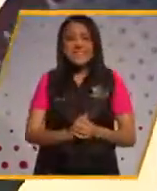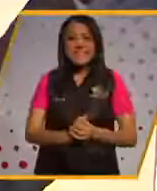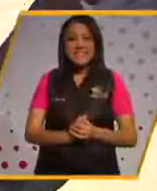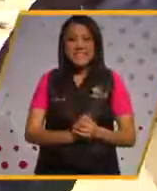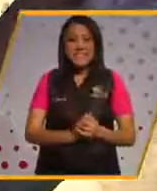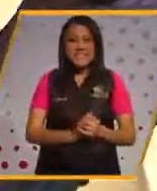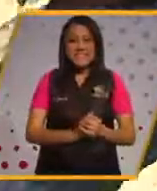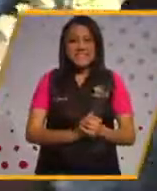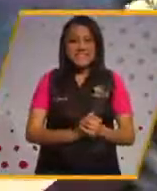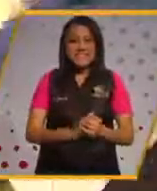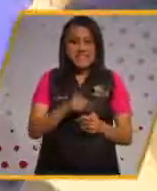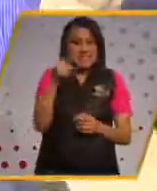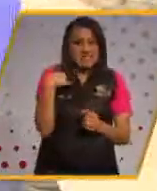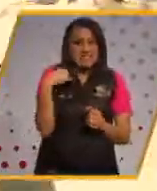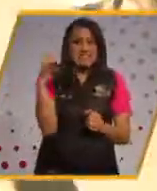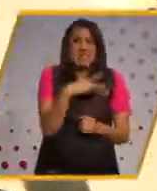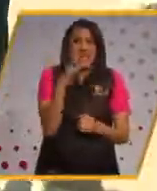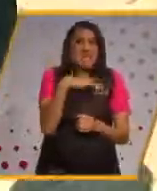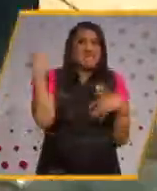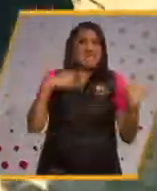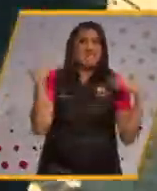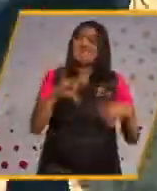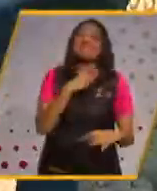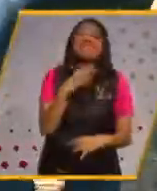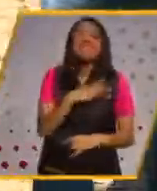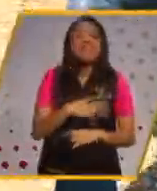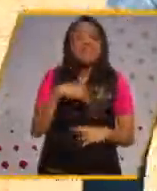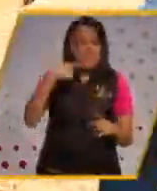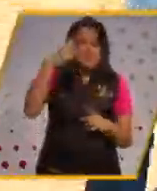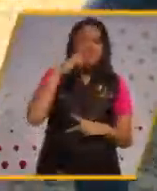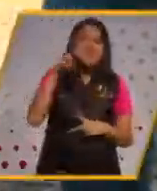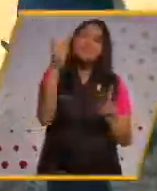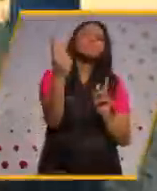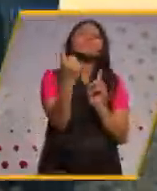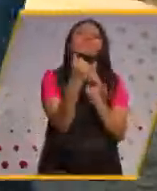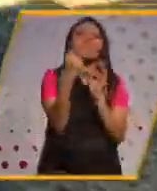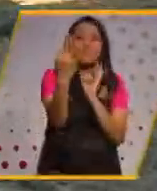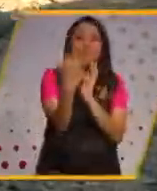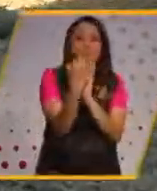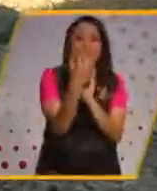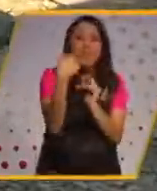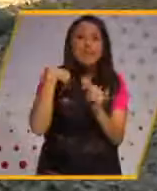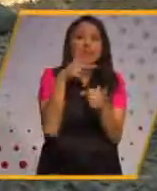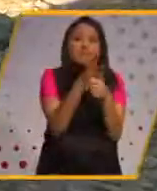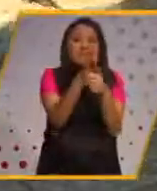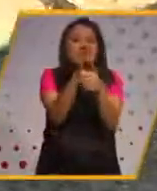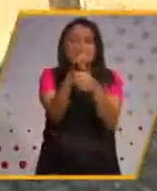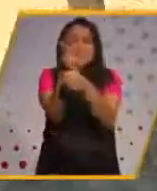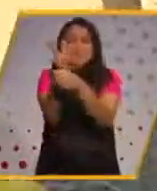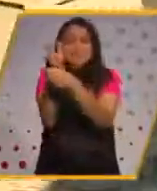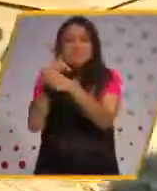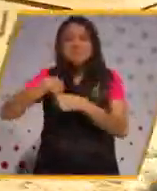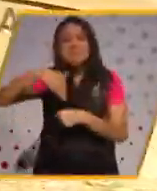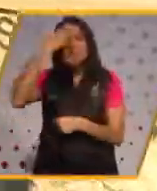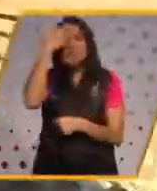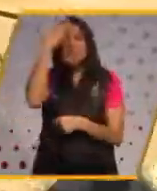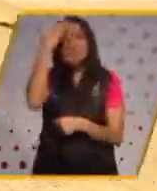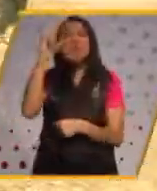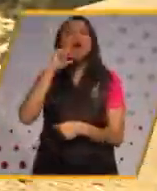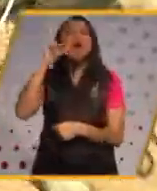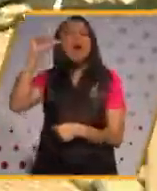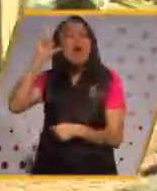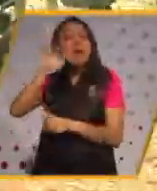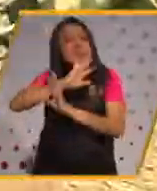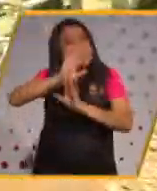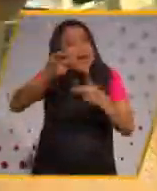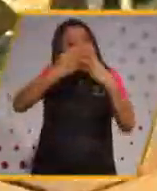hombre las cosas oiga mire hacer que sí le voy a presumir algo de lo que ella también estrenamos el día de ayer y entró